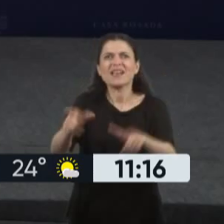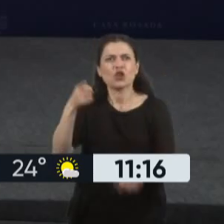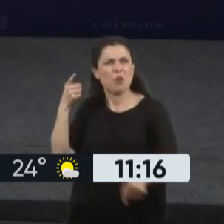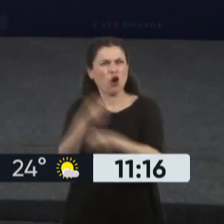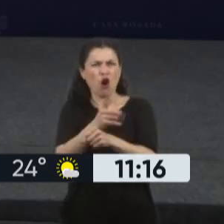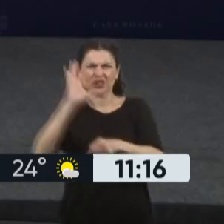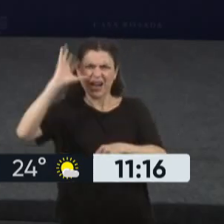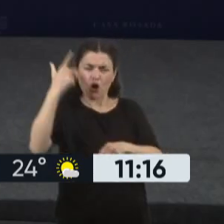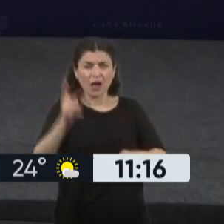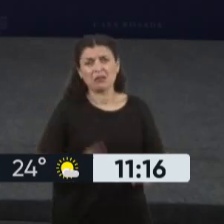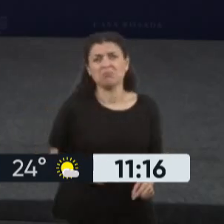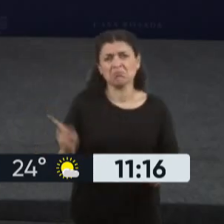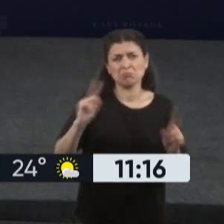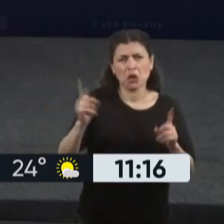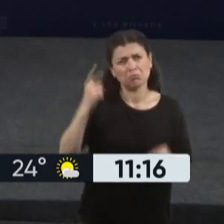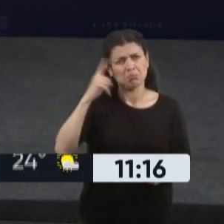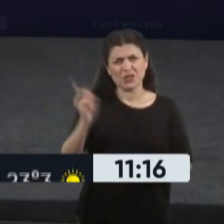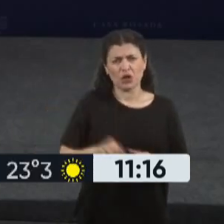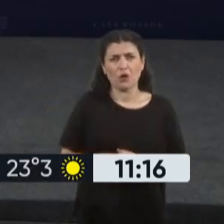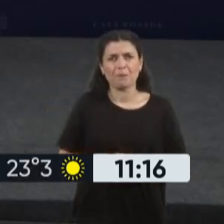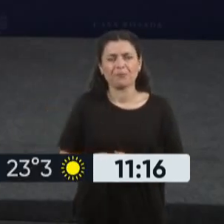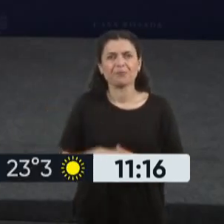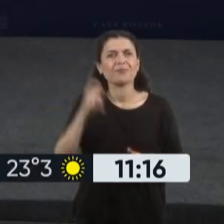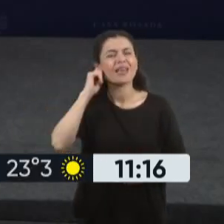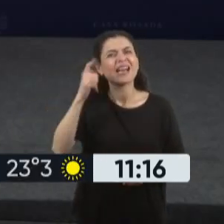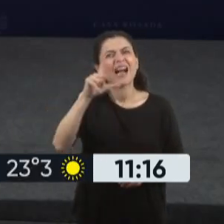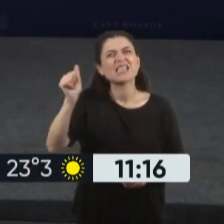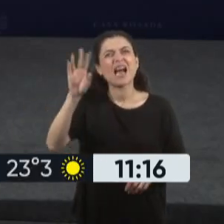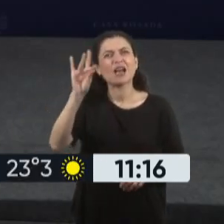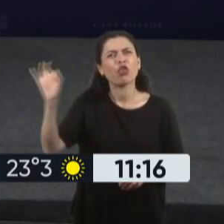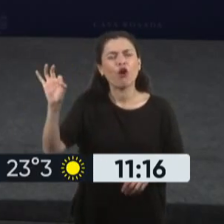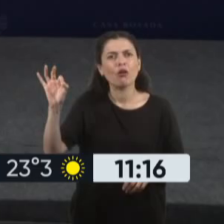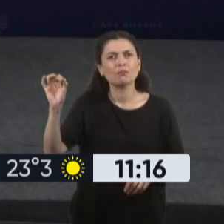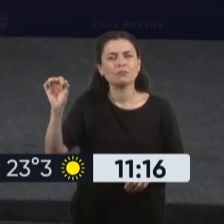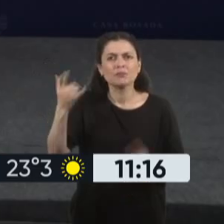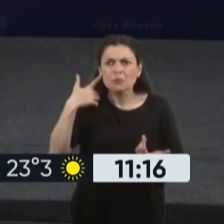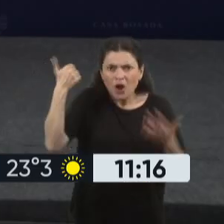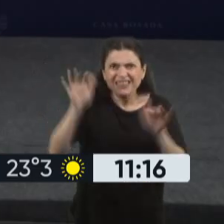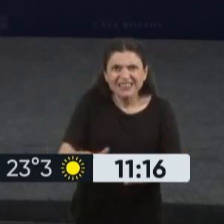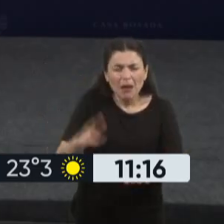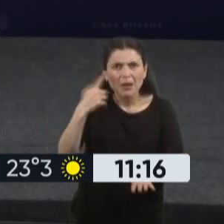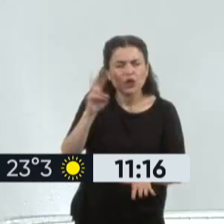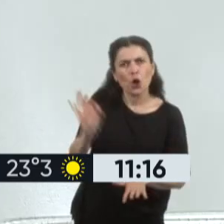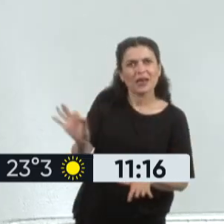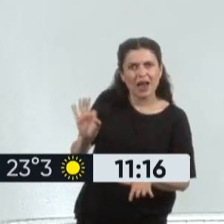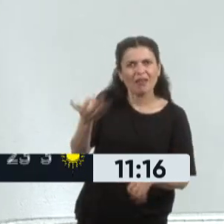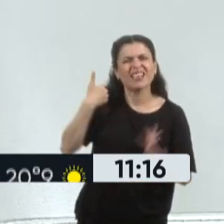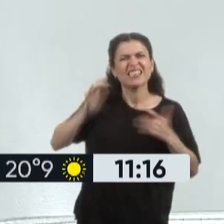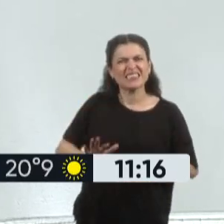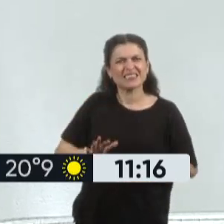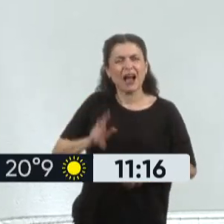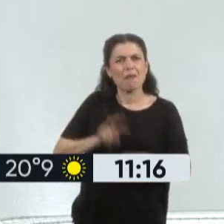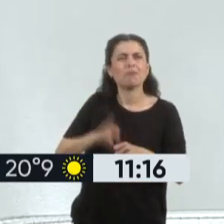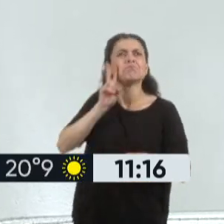Vocero, ¿qué tal? Hola. Buenos días. Buen día. Nicolás Gallardo de No estabas recién. CNN ¿Dónde Radio. apareciste? Sí, estaba allí. En el palo.